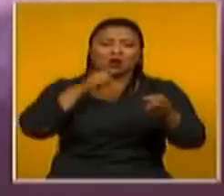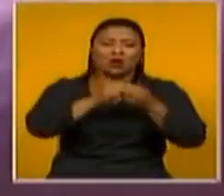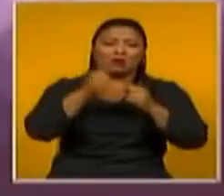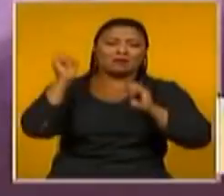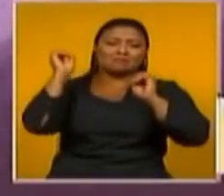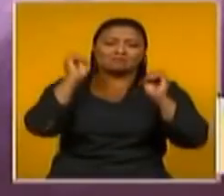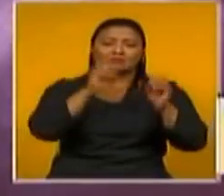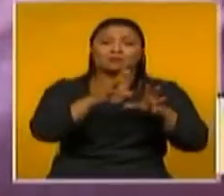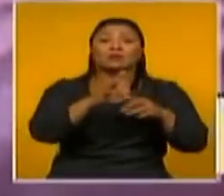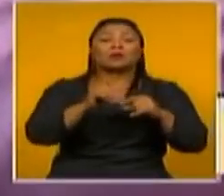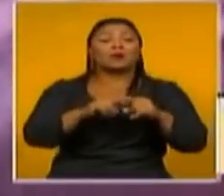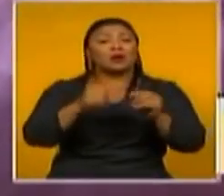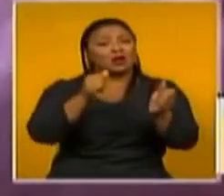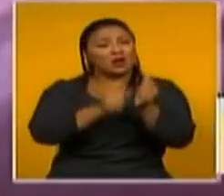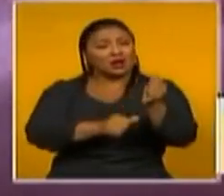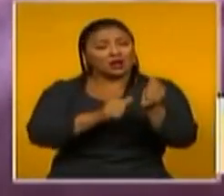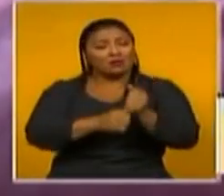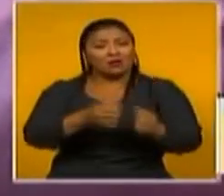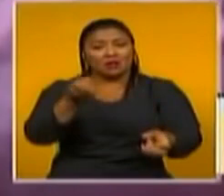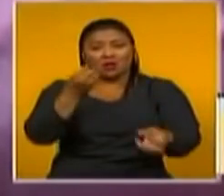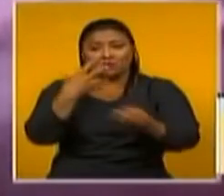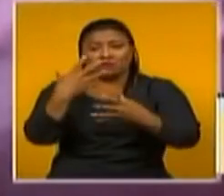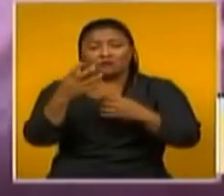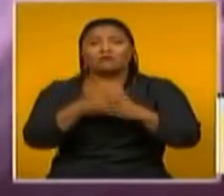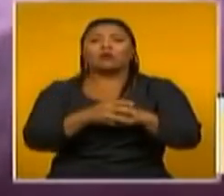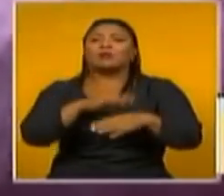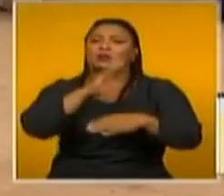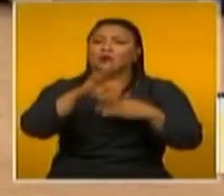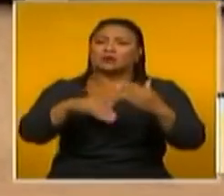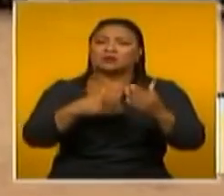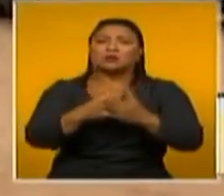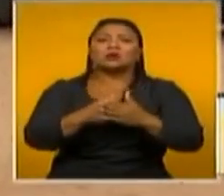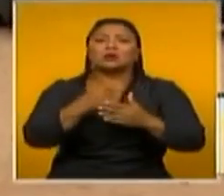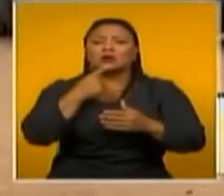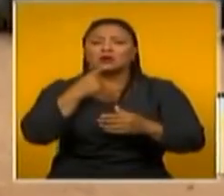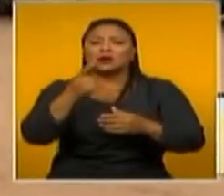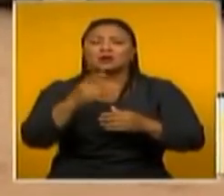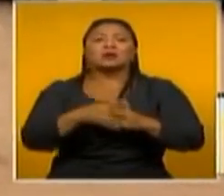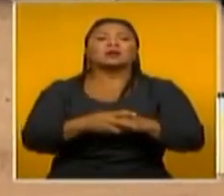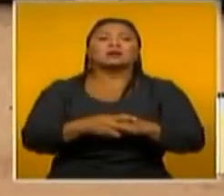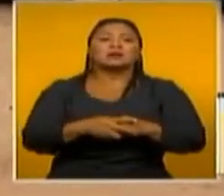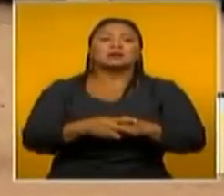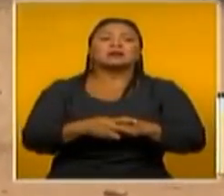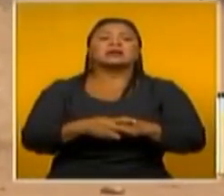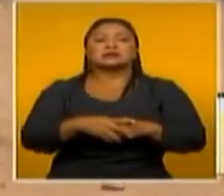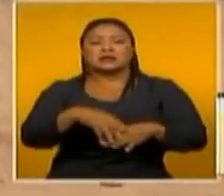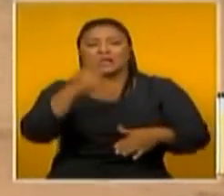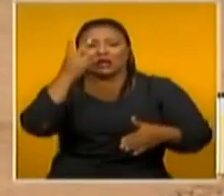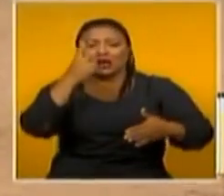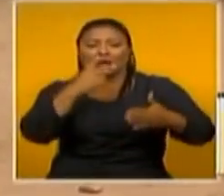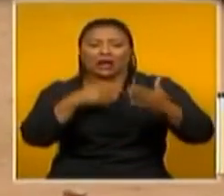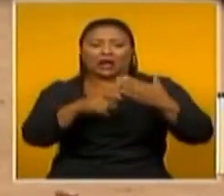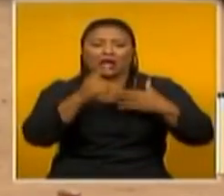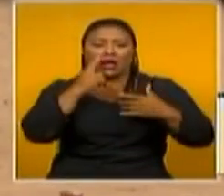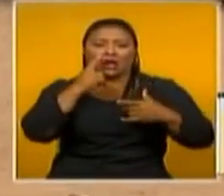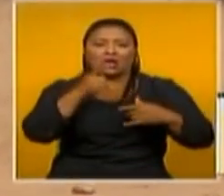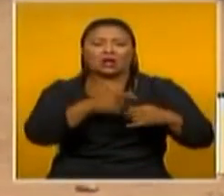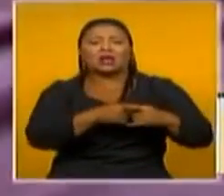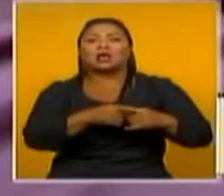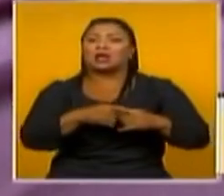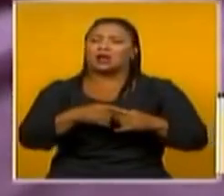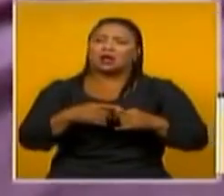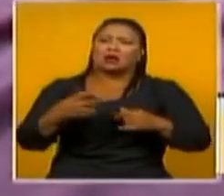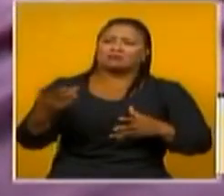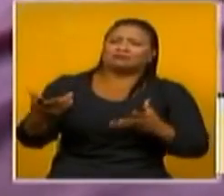La hermana de uno de ellos comenta que todo se habría dado porque la víctima se quiso propasar con la hija menor de 8 años de uno de los